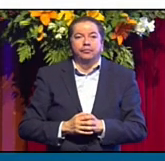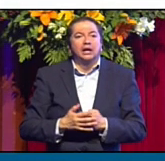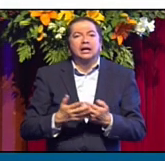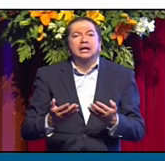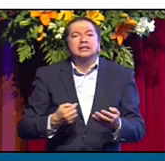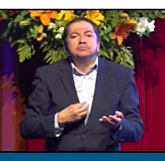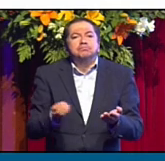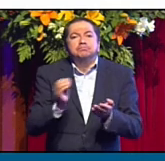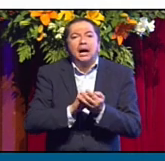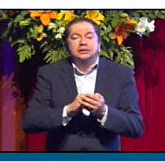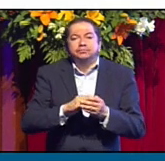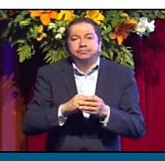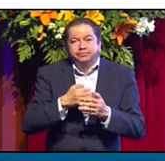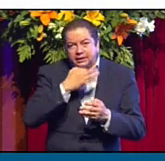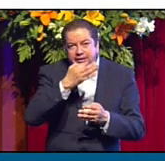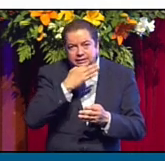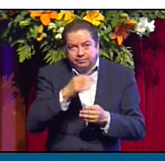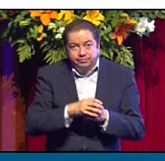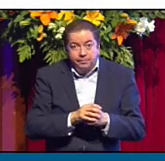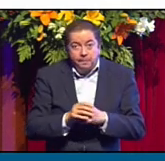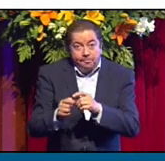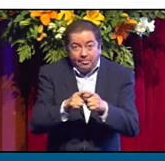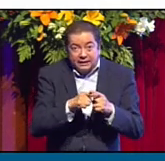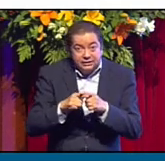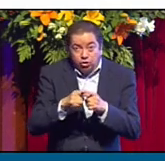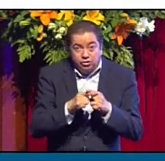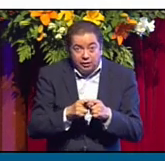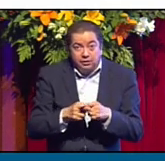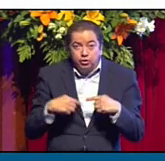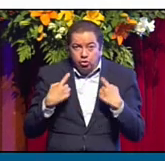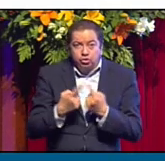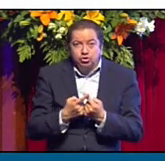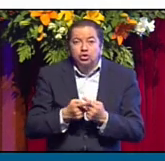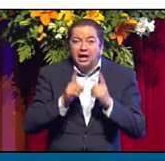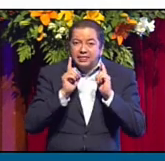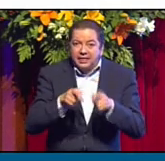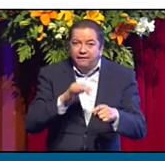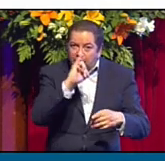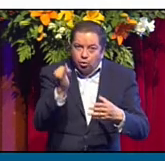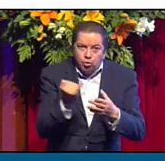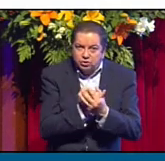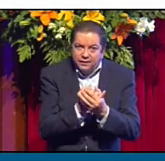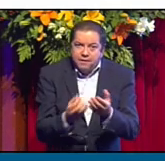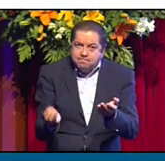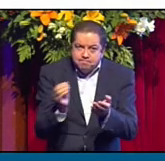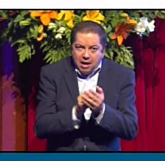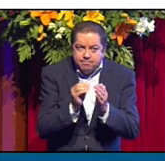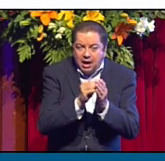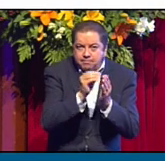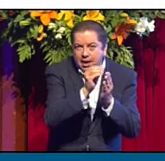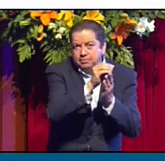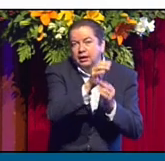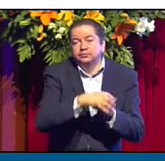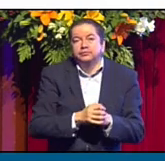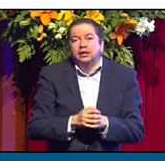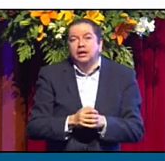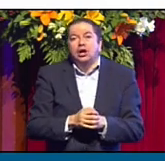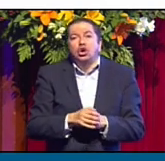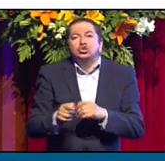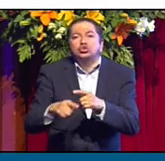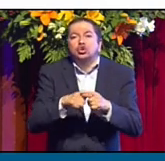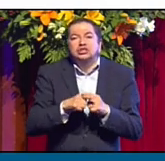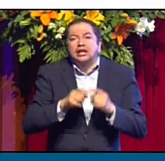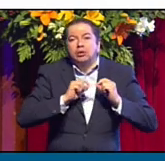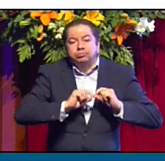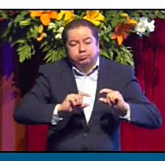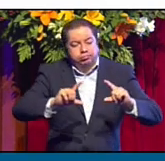¿Qué les puedo decir acá? Que nuestra sociedad tiene que apostar cada día a ser más inclusiva en todos los aspectos. Que una sociedad que crece no